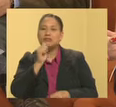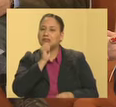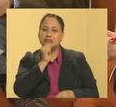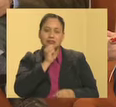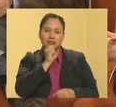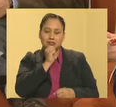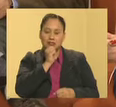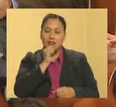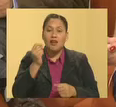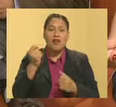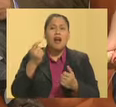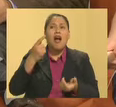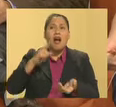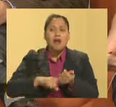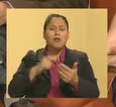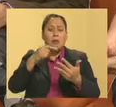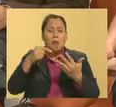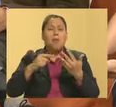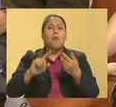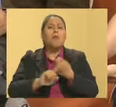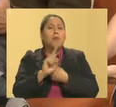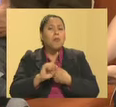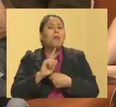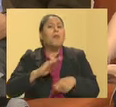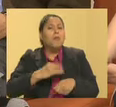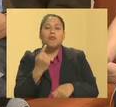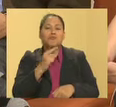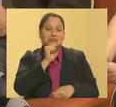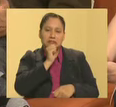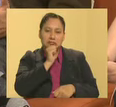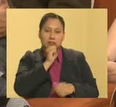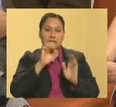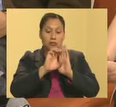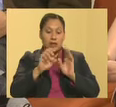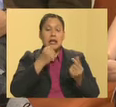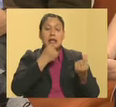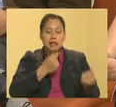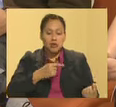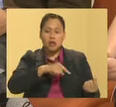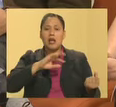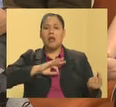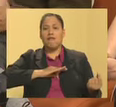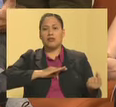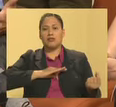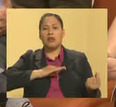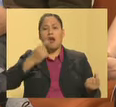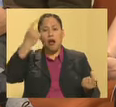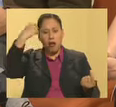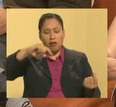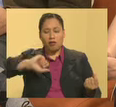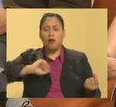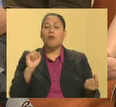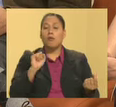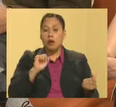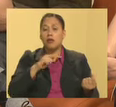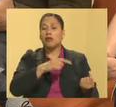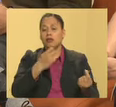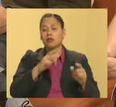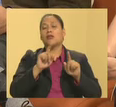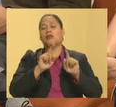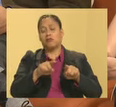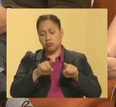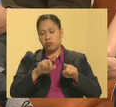alguna causa en particular, pero por ejemplo, hay infecciones durante la infancia que pueden dejar como secuela epilepsia o